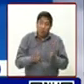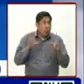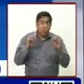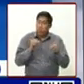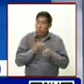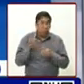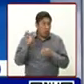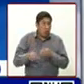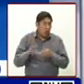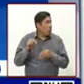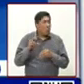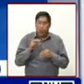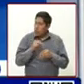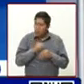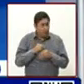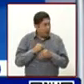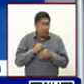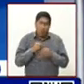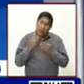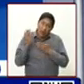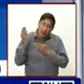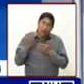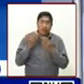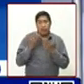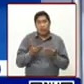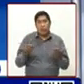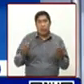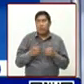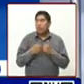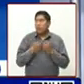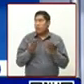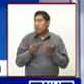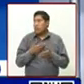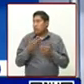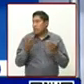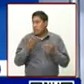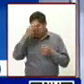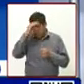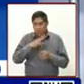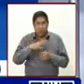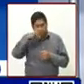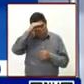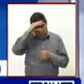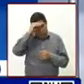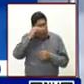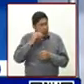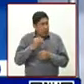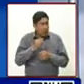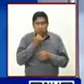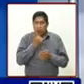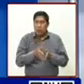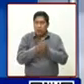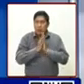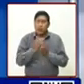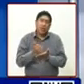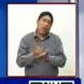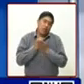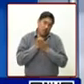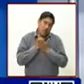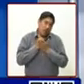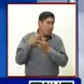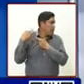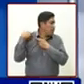volante, y si no lo cumplen. Y quedan este tipo de casos como de este señor, de este hombre, que está pidiendo ayuda